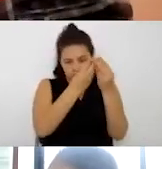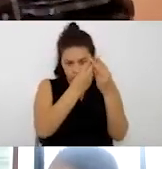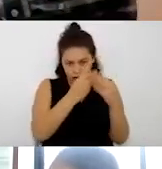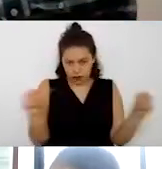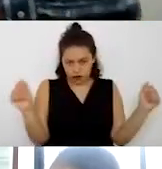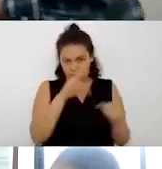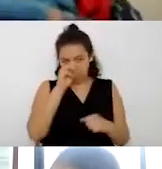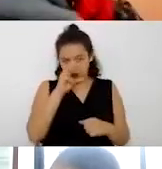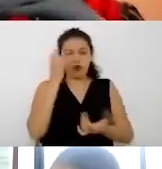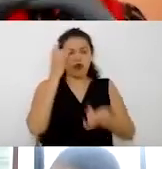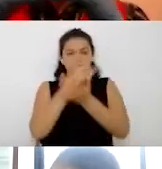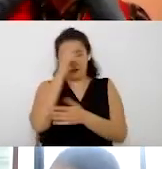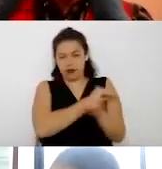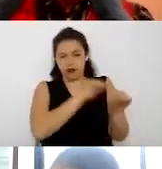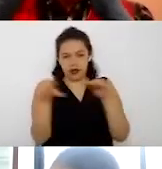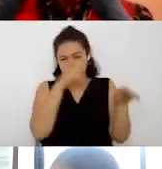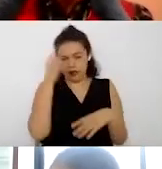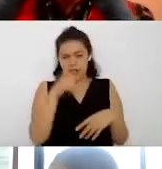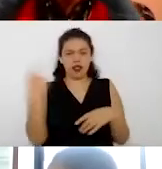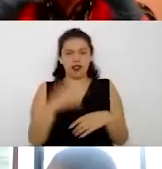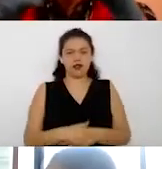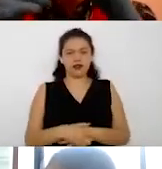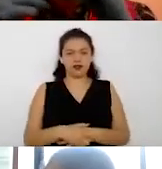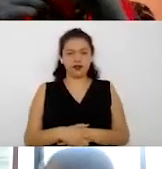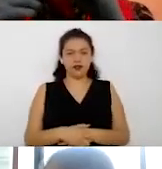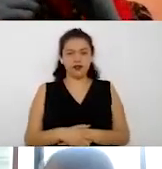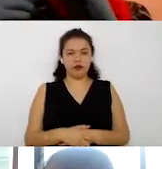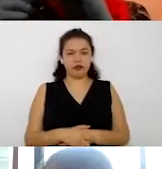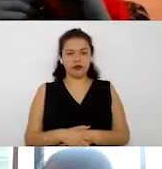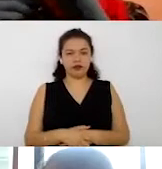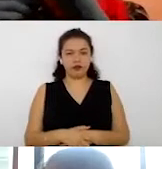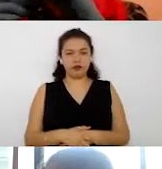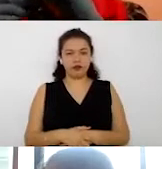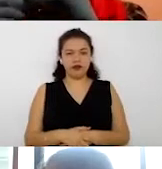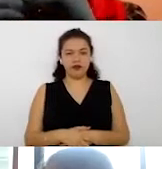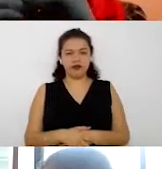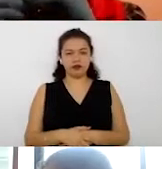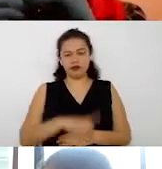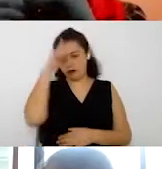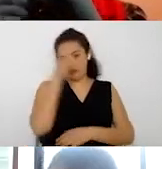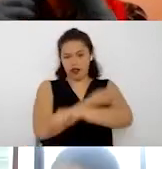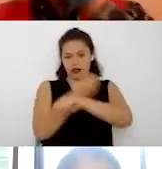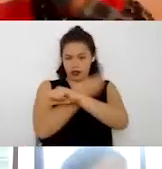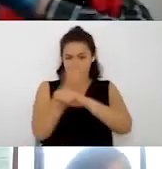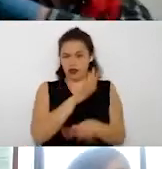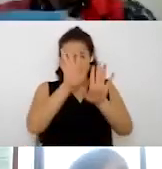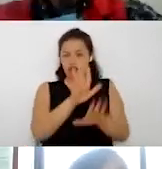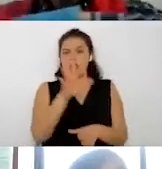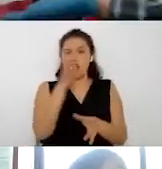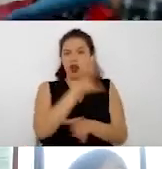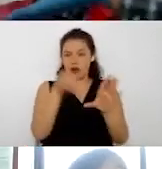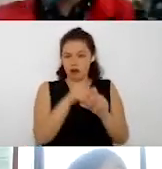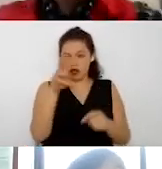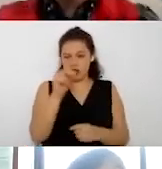a ir moviéndolo. ¿Esto con el fin de qué? De no frenar totalmente lo que es la hemorragia. ¿Ok? Pero tampoco busco